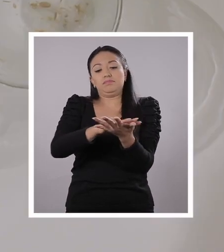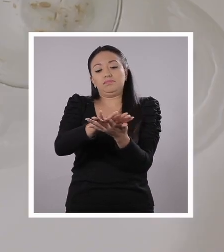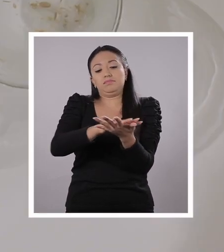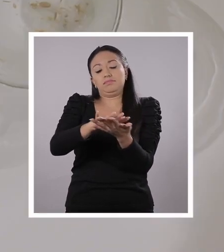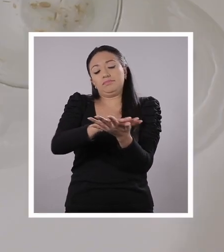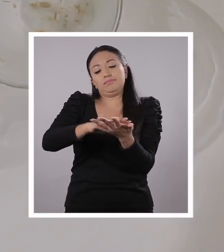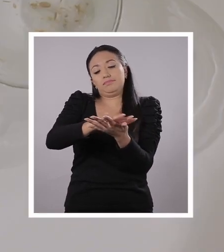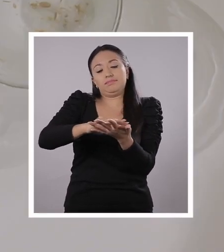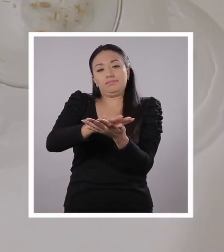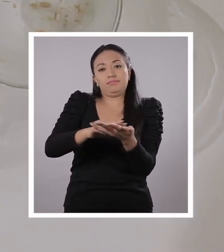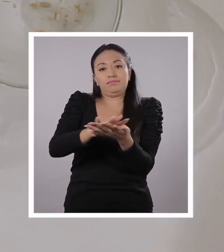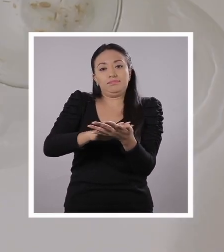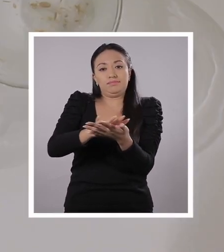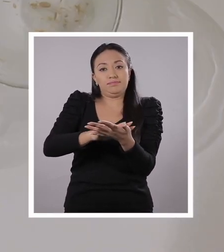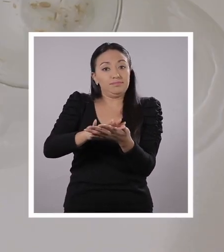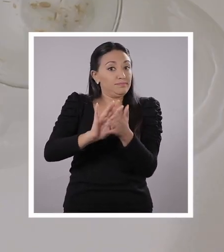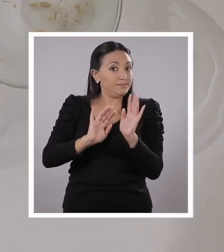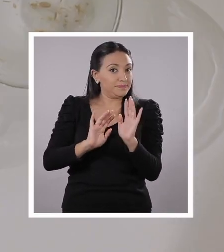mezclamos, ¿ya?